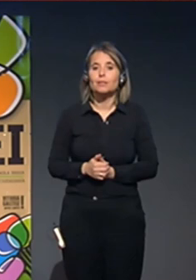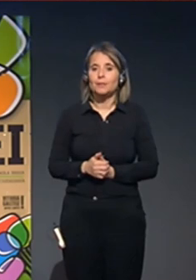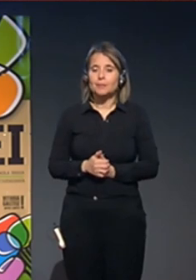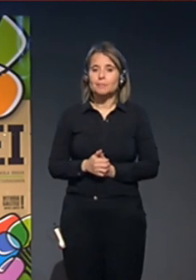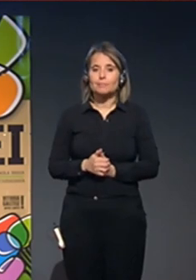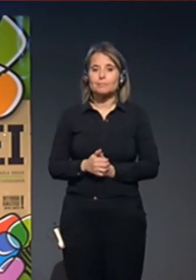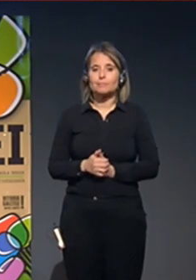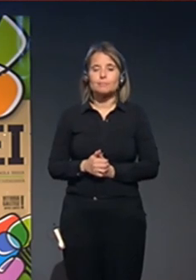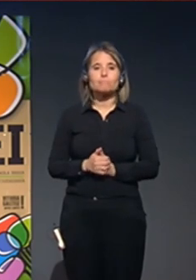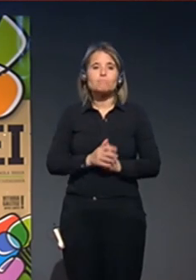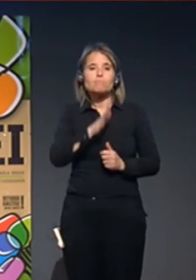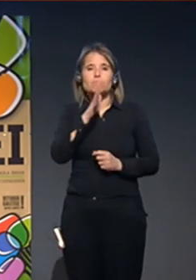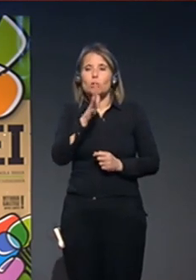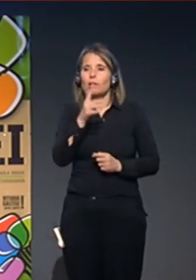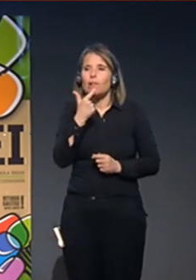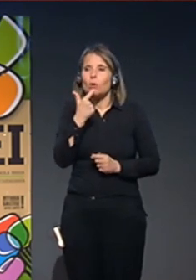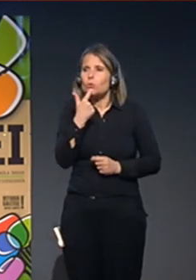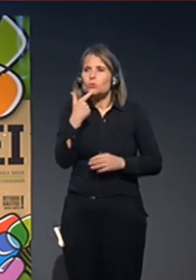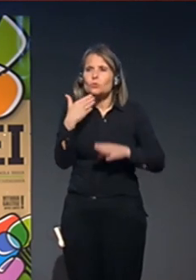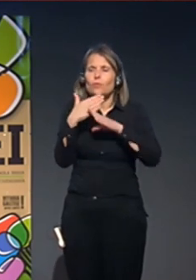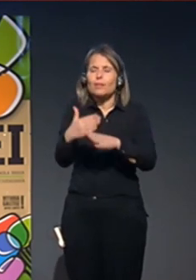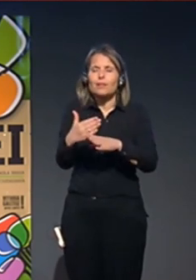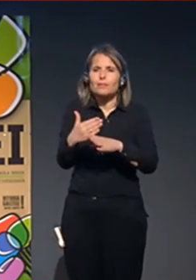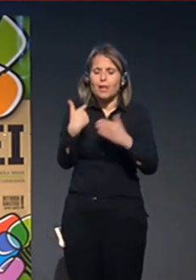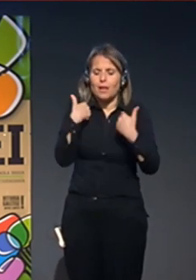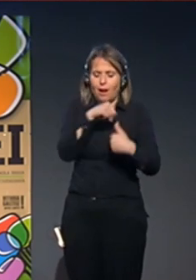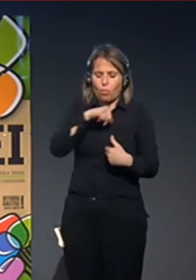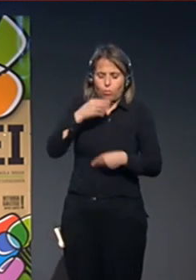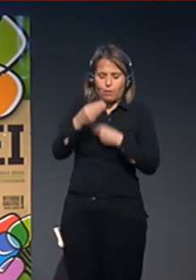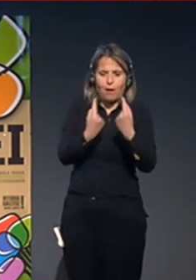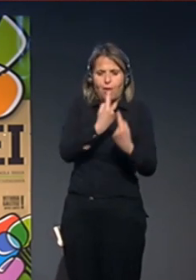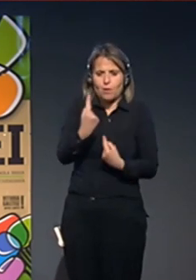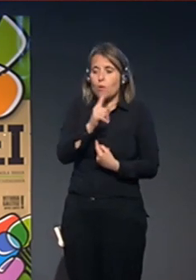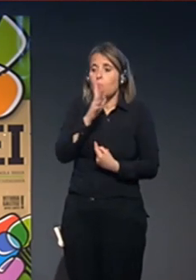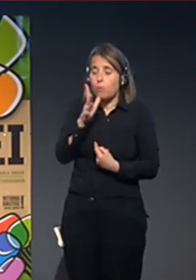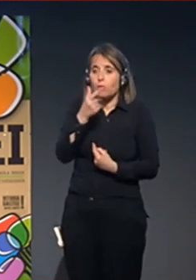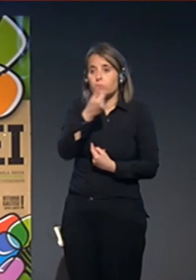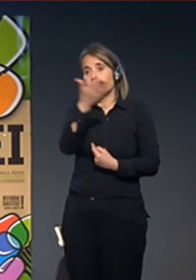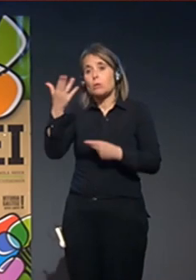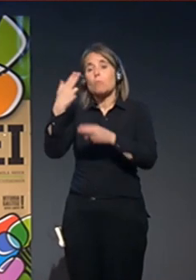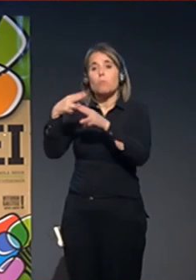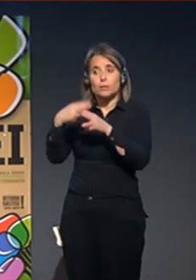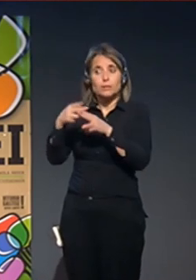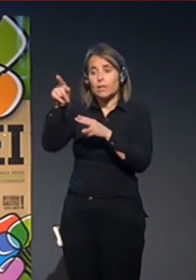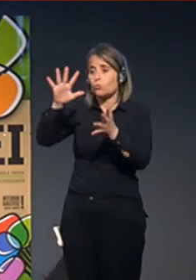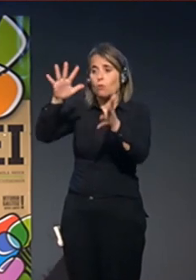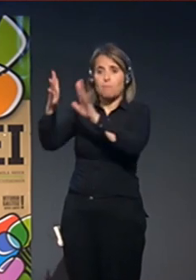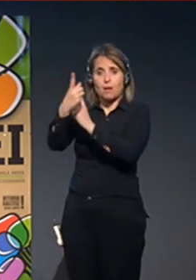eh Por qué digo no no es suficiente Bueno pues porque hay una serie de cosas políticas que hay que